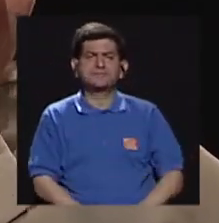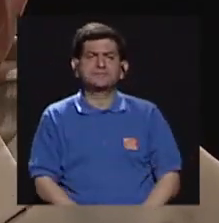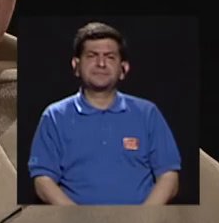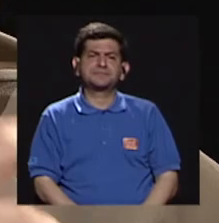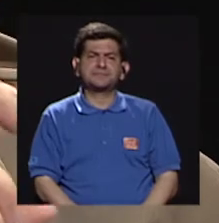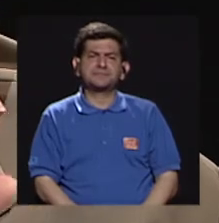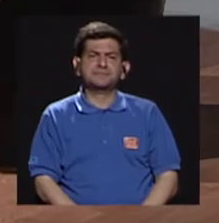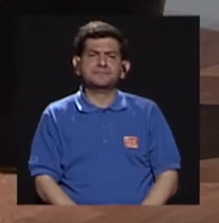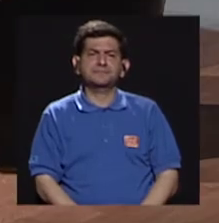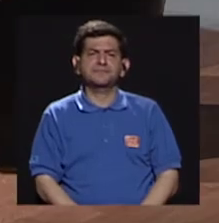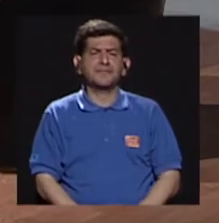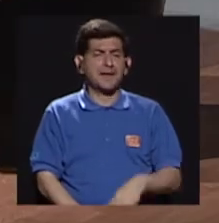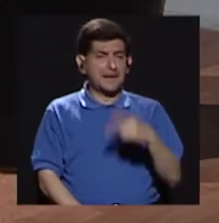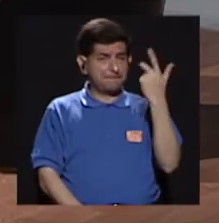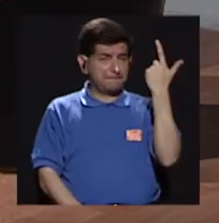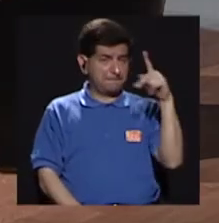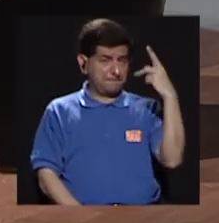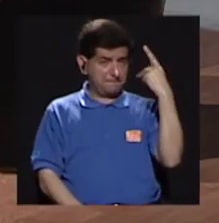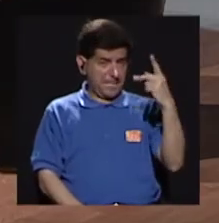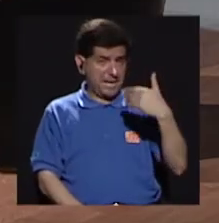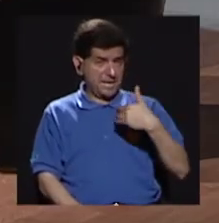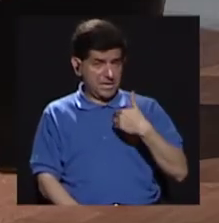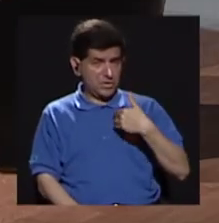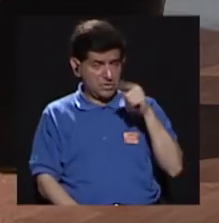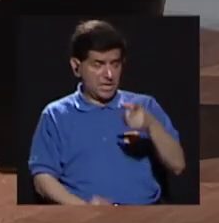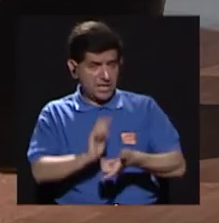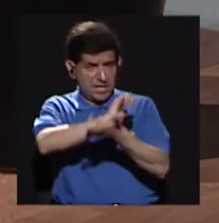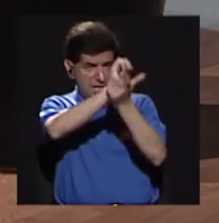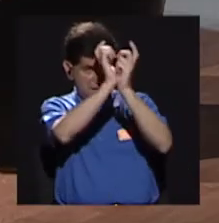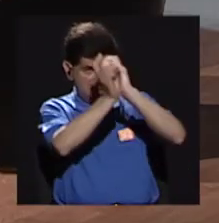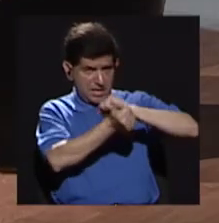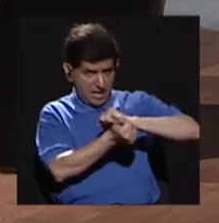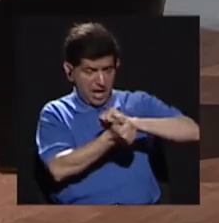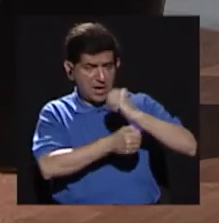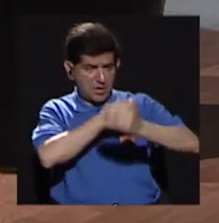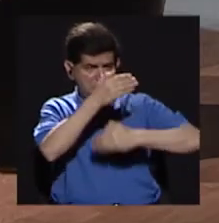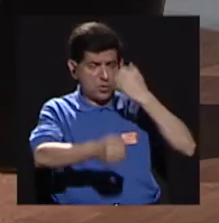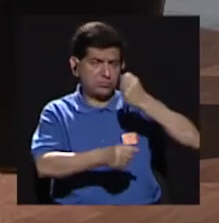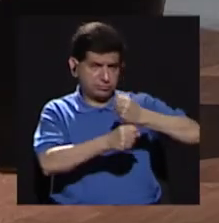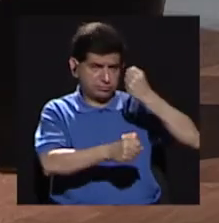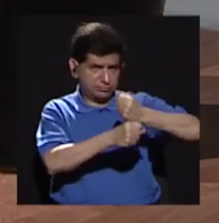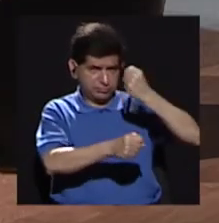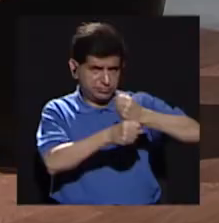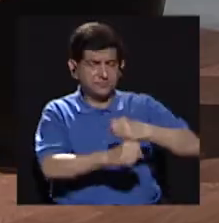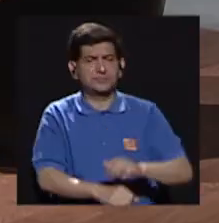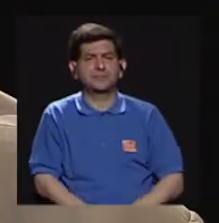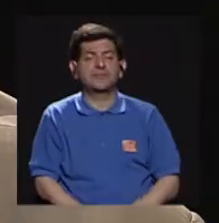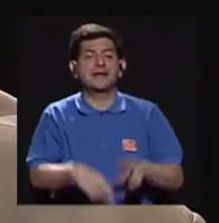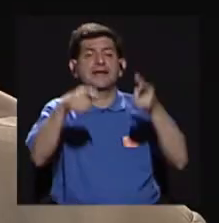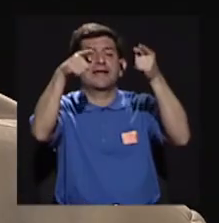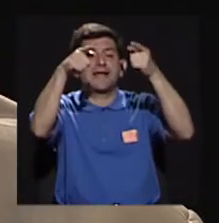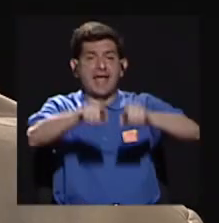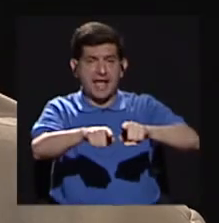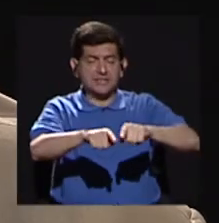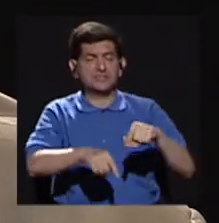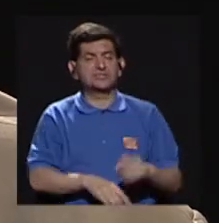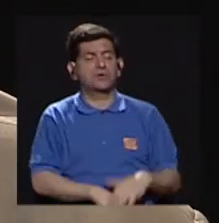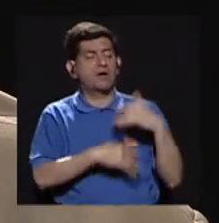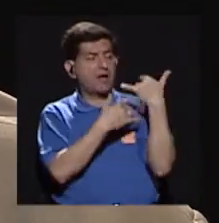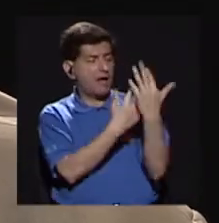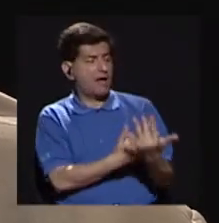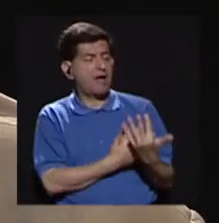qué riesgos pone a esta reforma procesal laboral el hecho de que esté pendiente